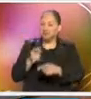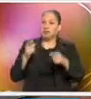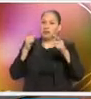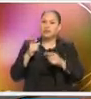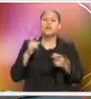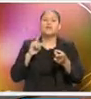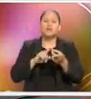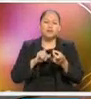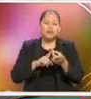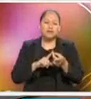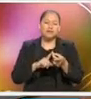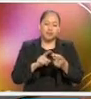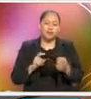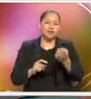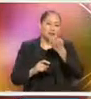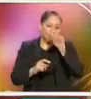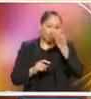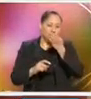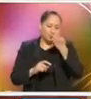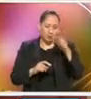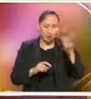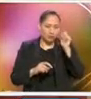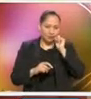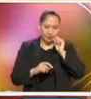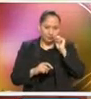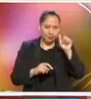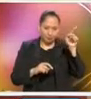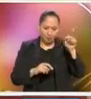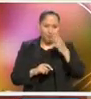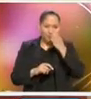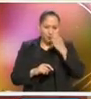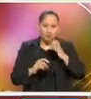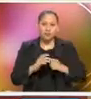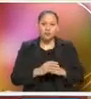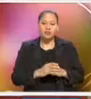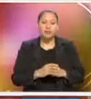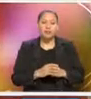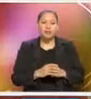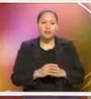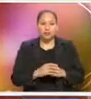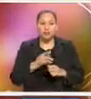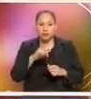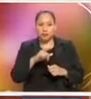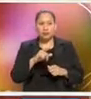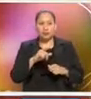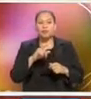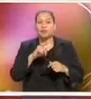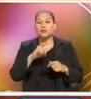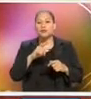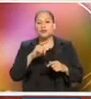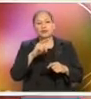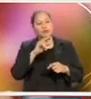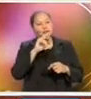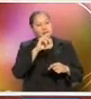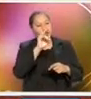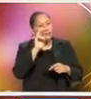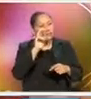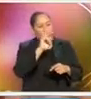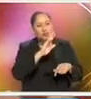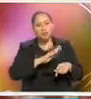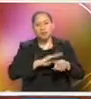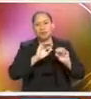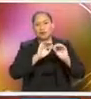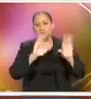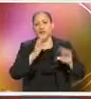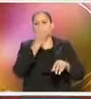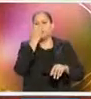bullying? Básicamente se da en las escuelas, ¿no? Esa es la parte generalmente donde estamos viendo... El acoso escolar, como